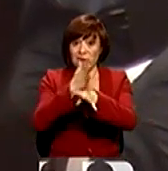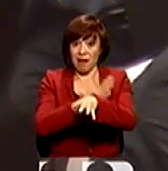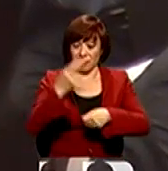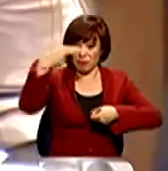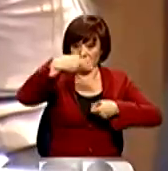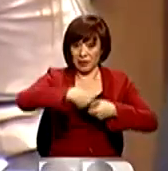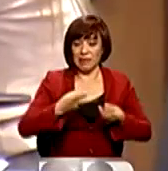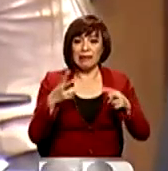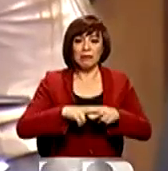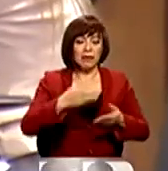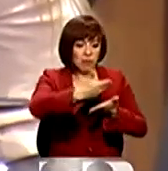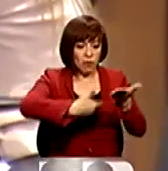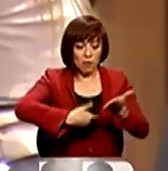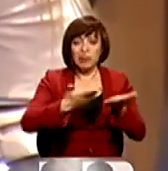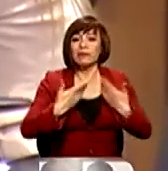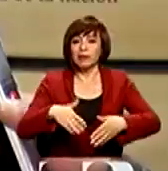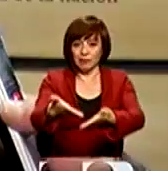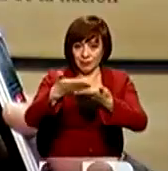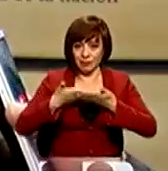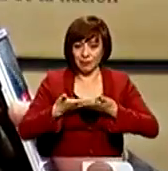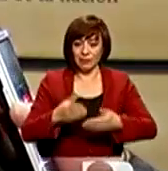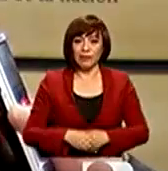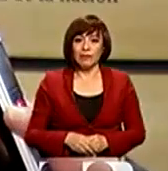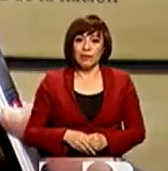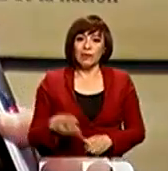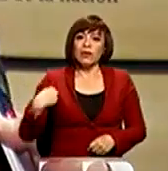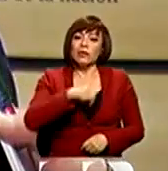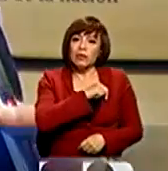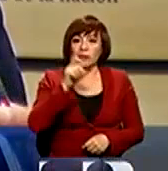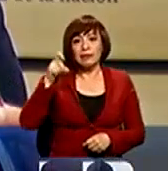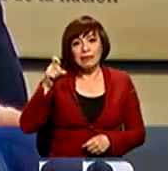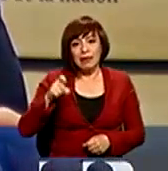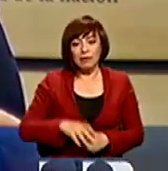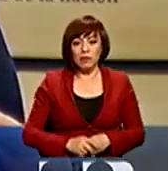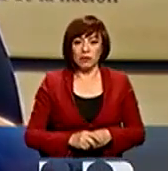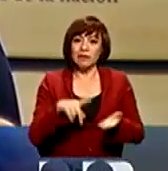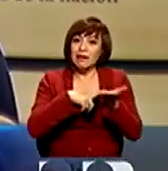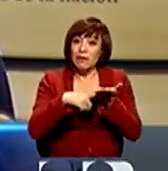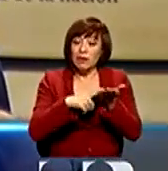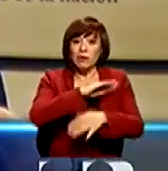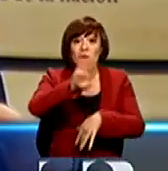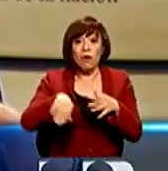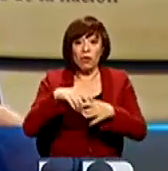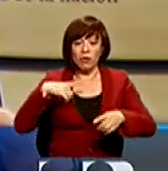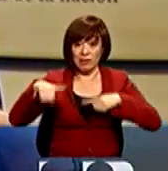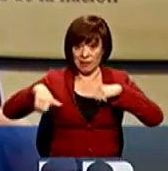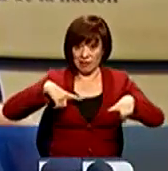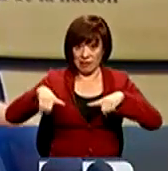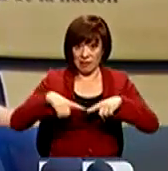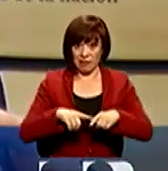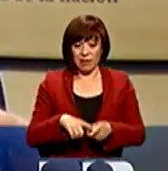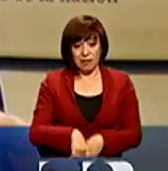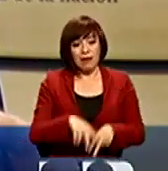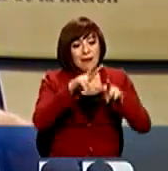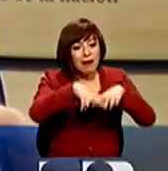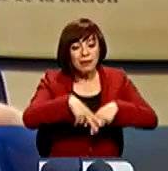de recibir documentadamente lo que dijeron. Vamos a tener una reunión de jefes de bancada con los miembros del CAL, analizar la información y con eso pues